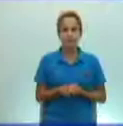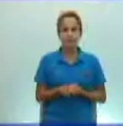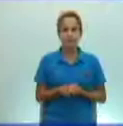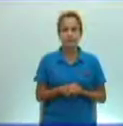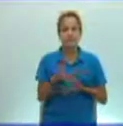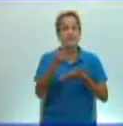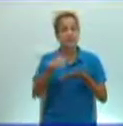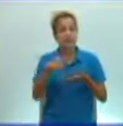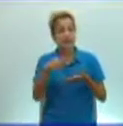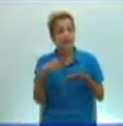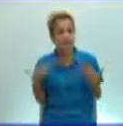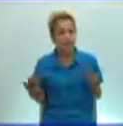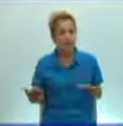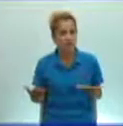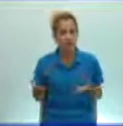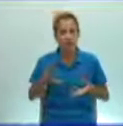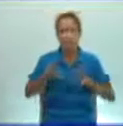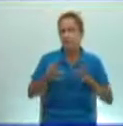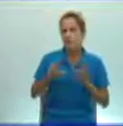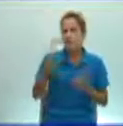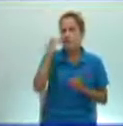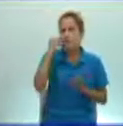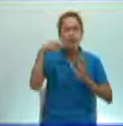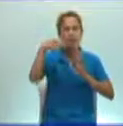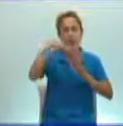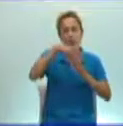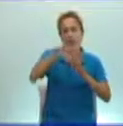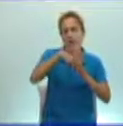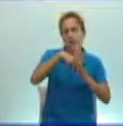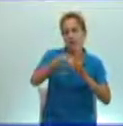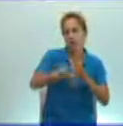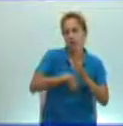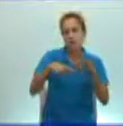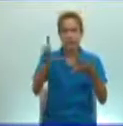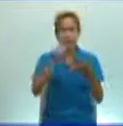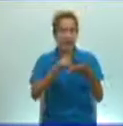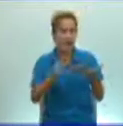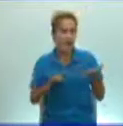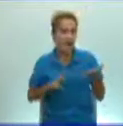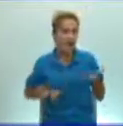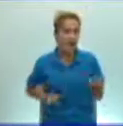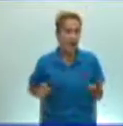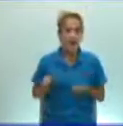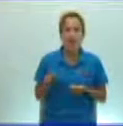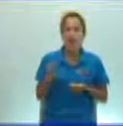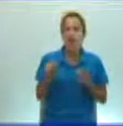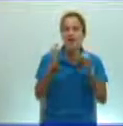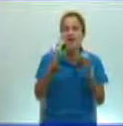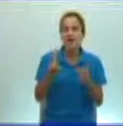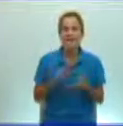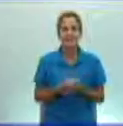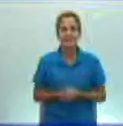Escribir es la manera más profunda de leer la vida.